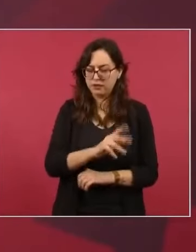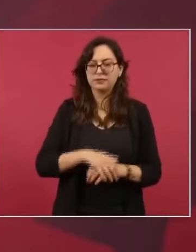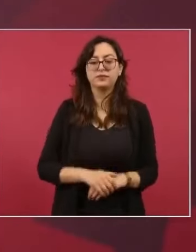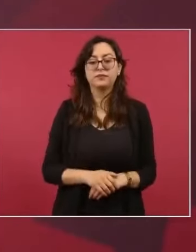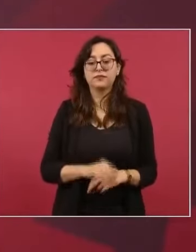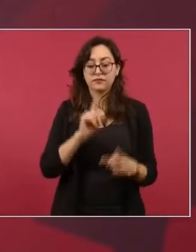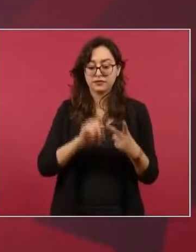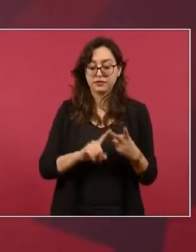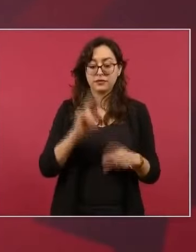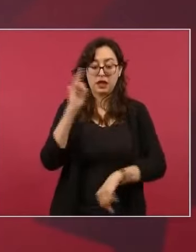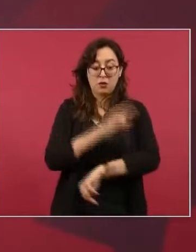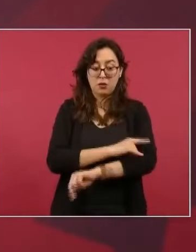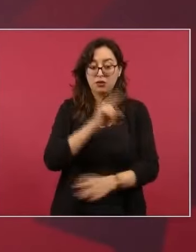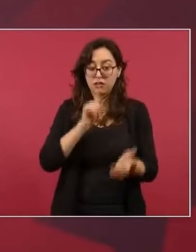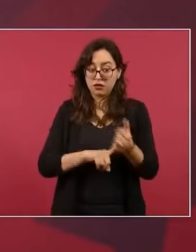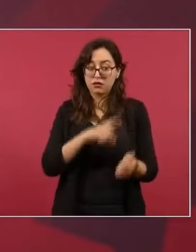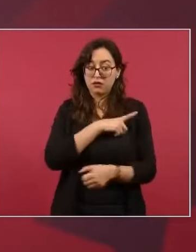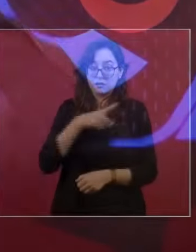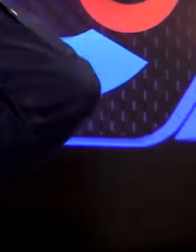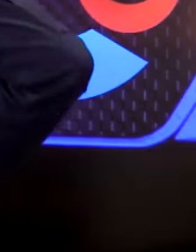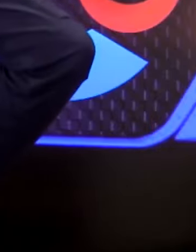al SAT.